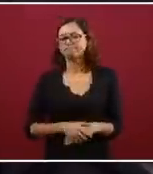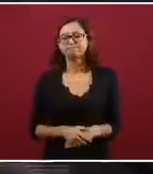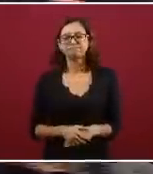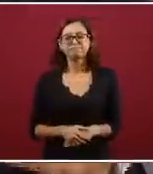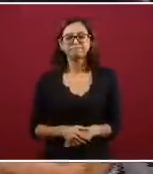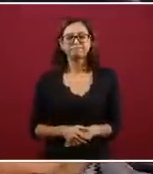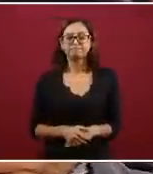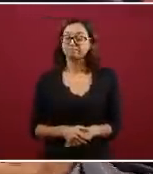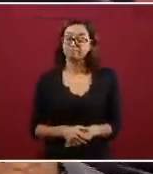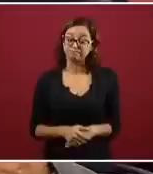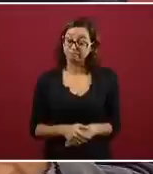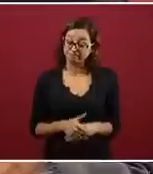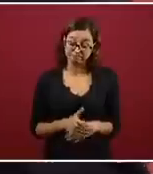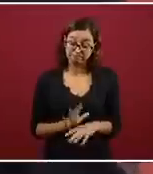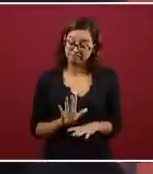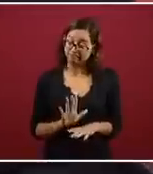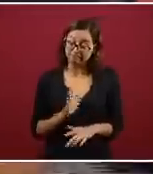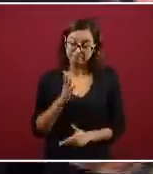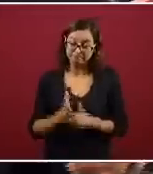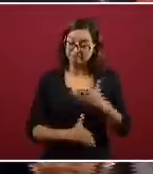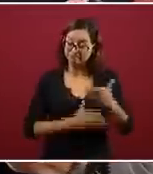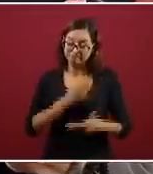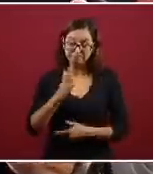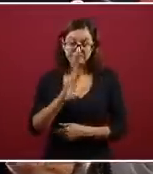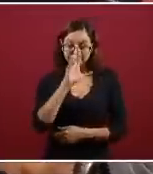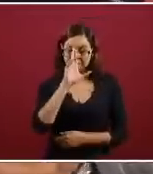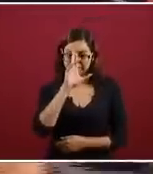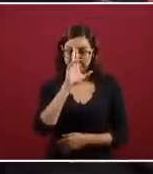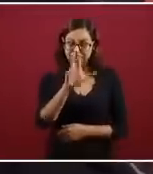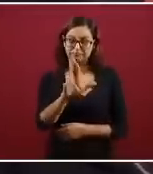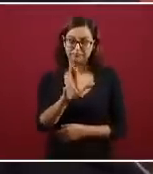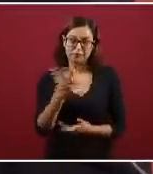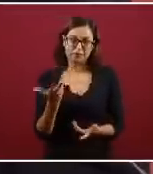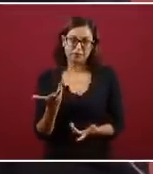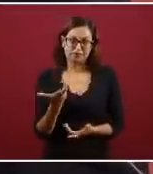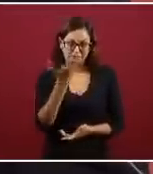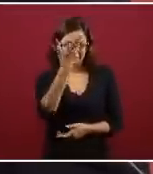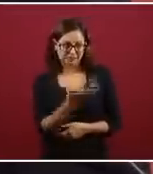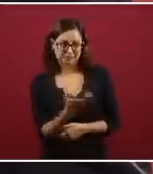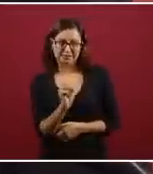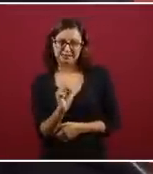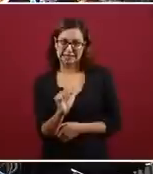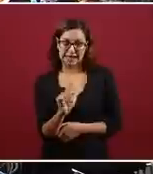Y con todo respeto, pero Salinas